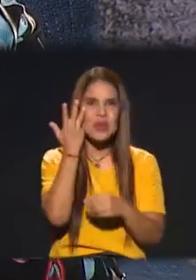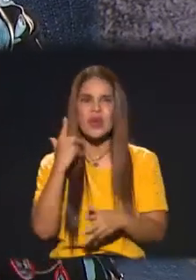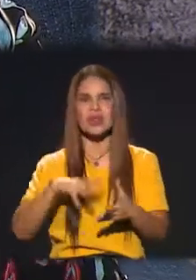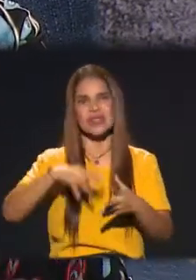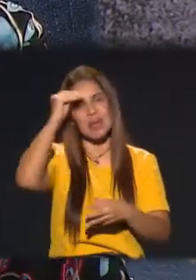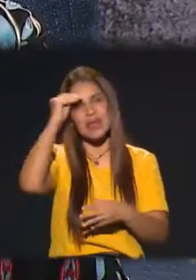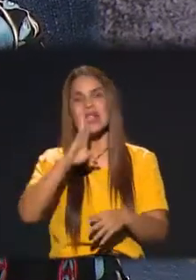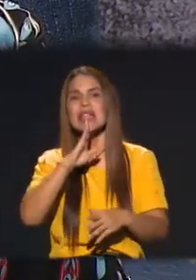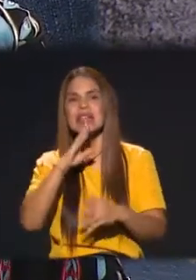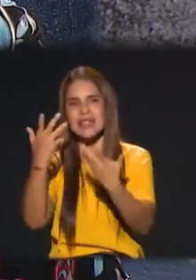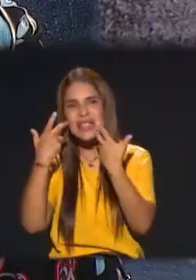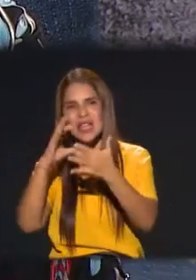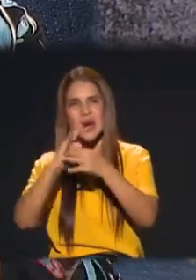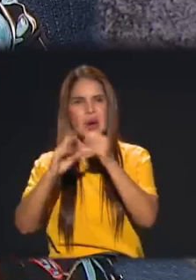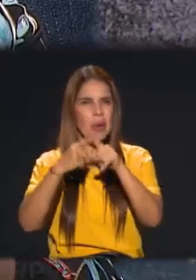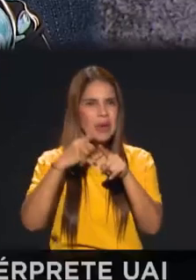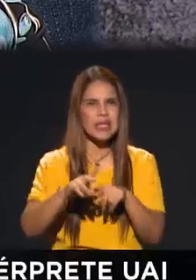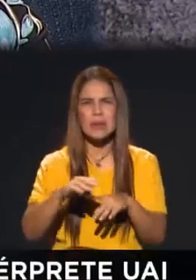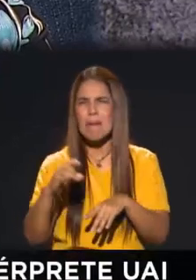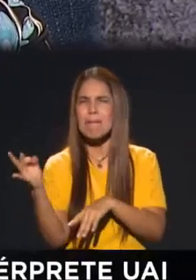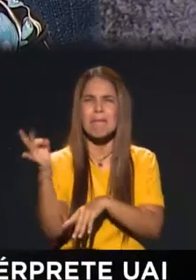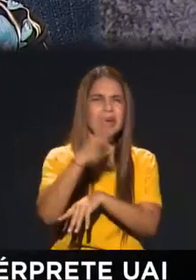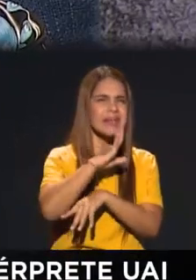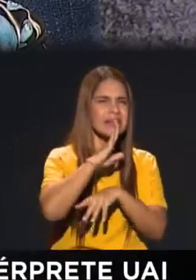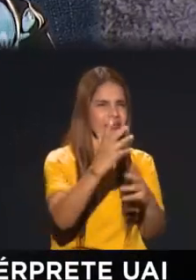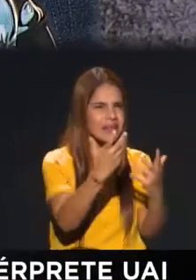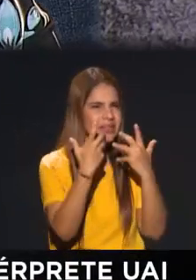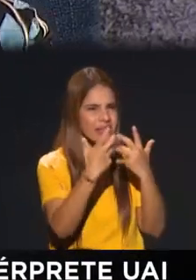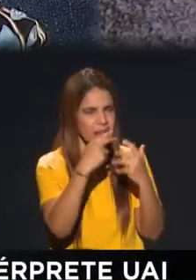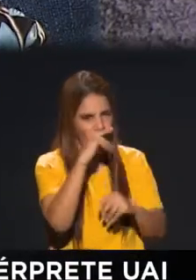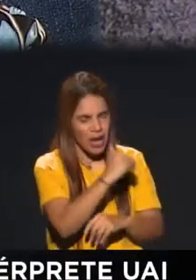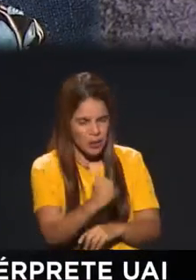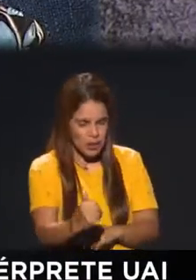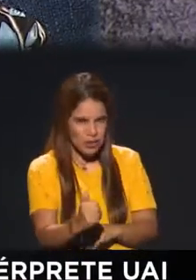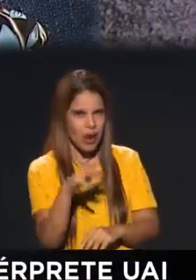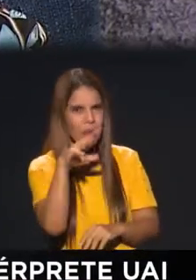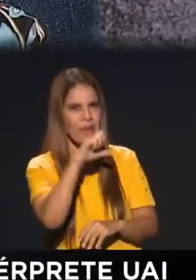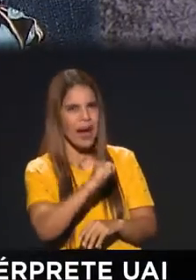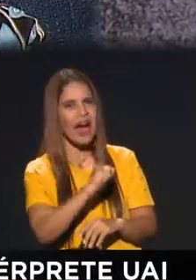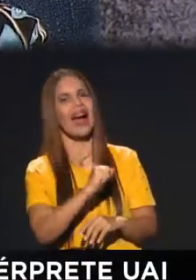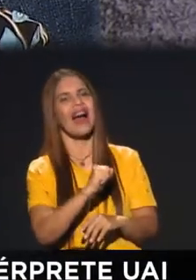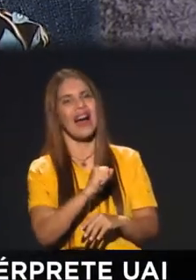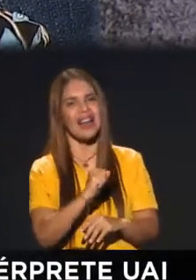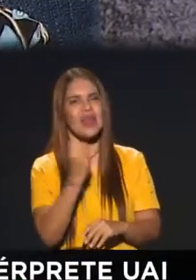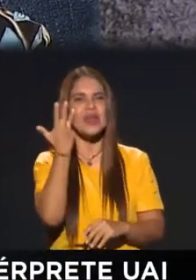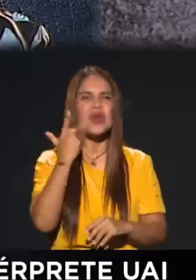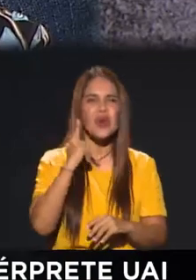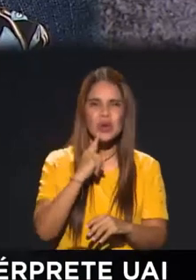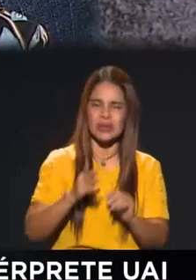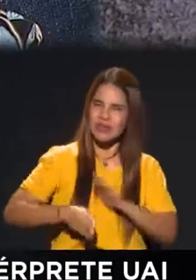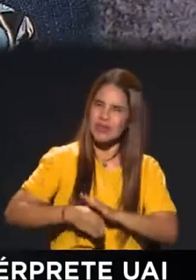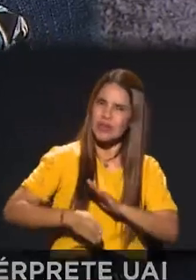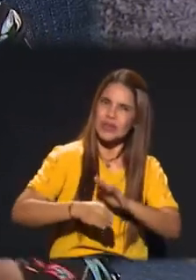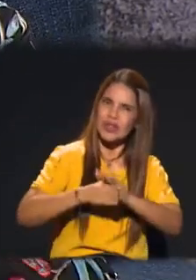uno de los compañeros, pero aprende muchísimo desde los niños, ellos le enseñan a uno todo el tiempo y eso lo motiva a uno todo el tiempo de que estar ahí,